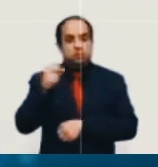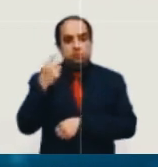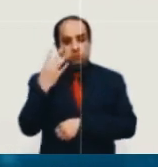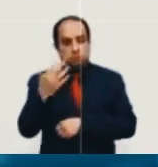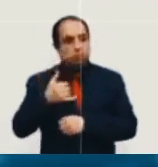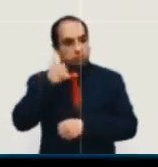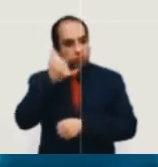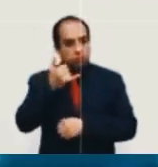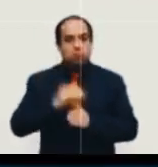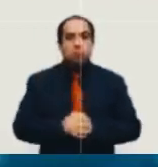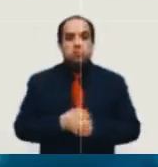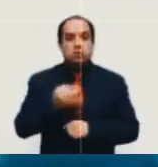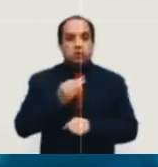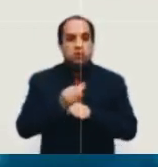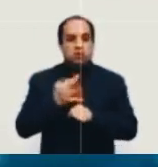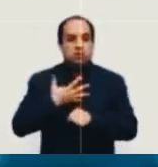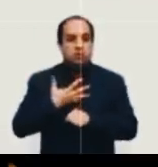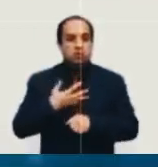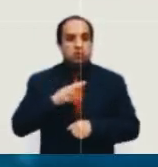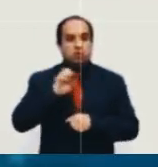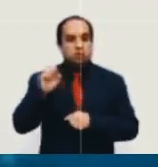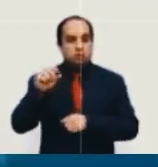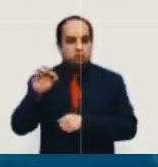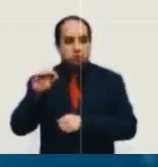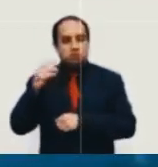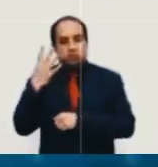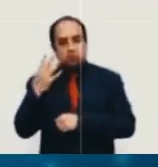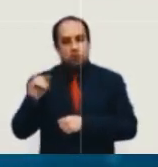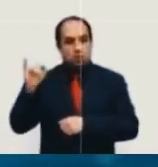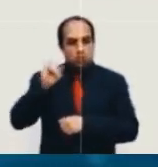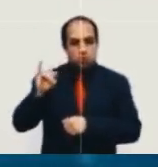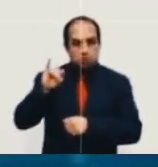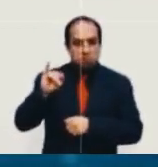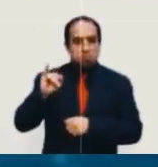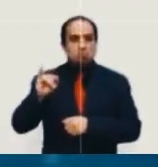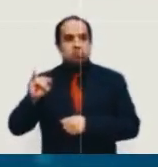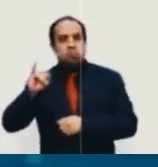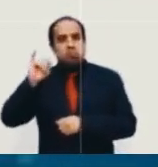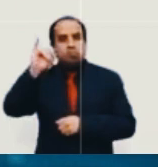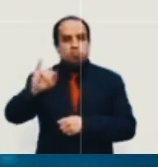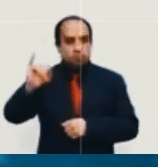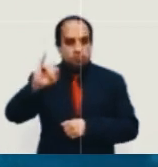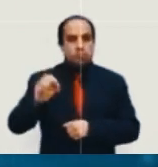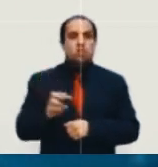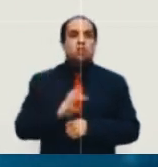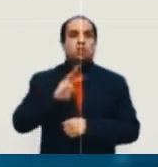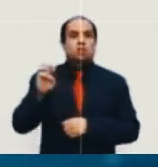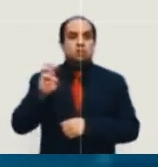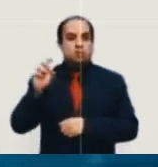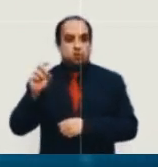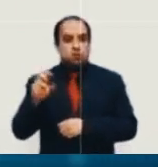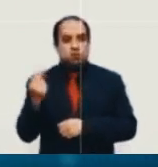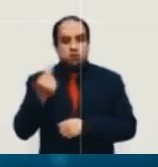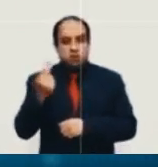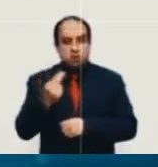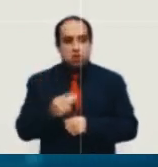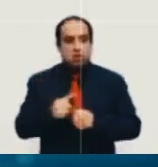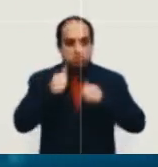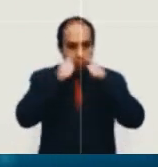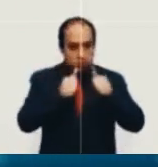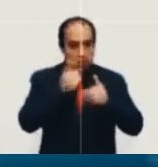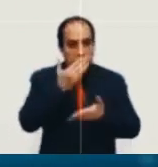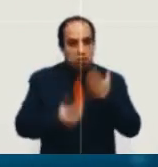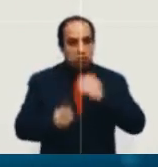de 616 a 374 de jueves a jueves y 330 de estos que requirieron despacho hace una semana,